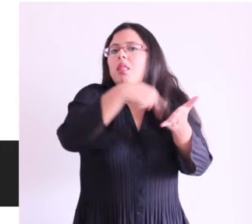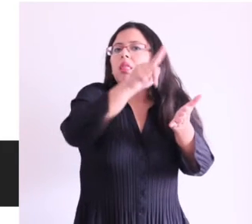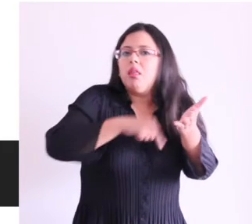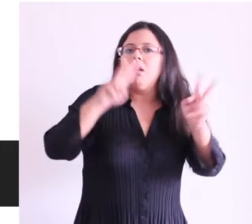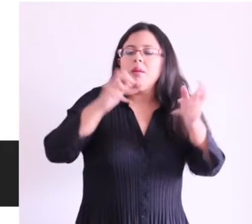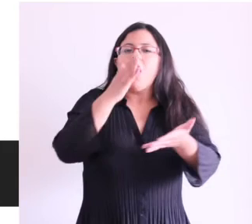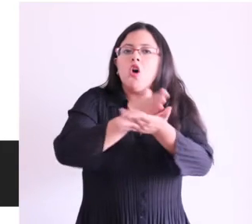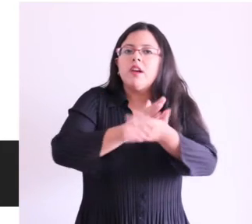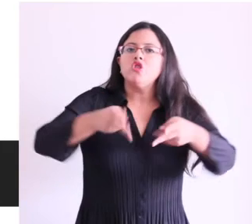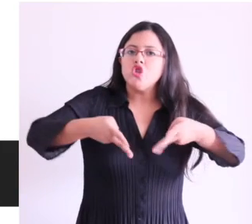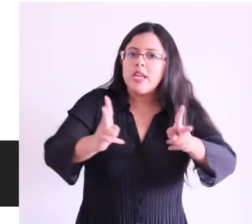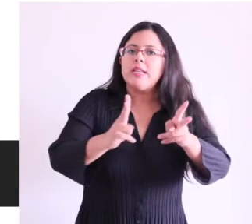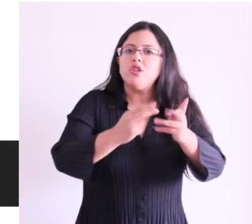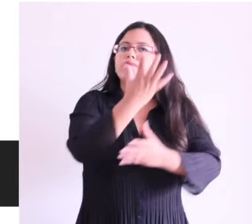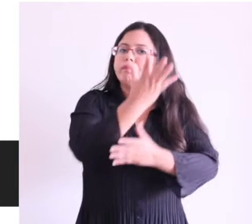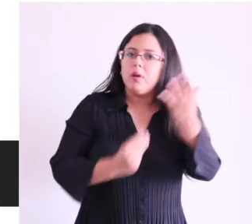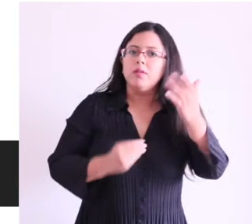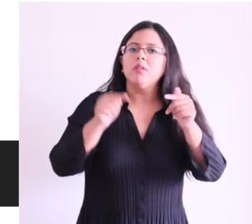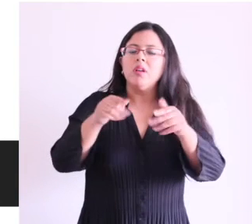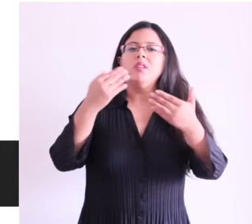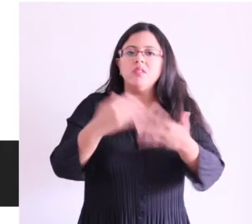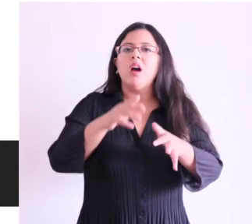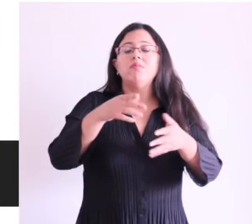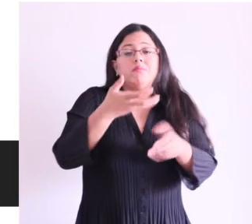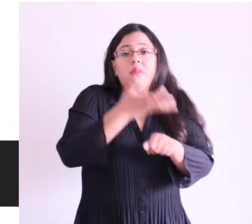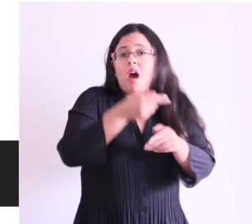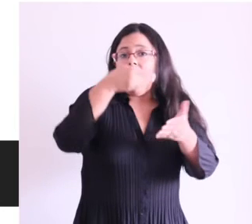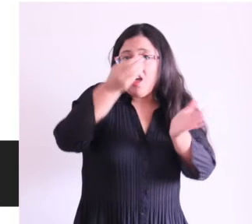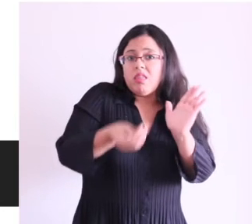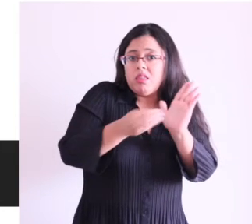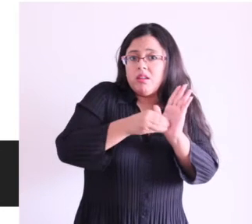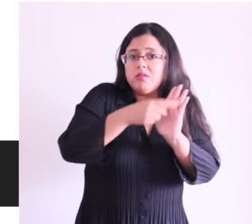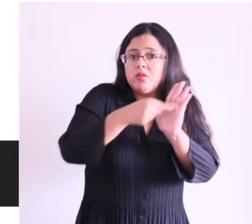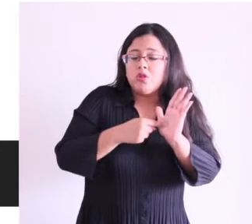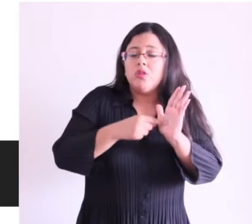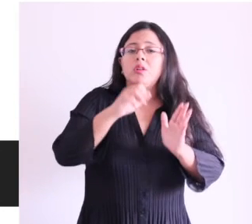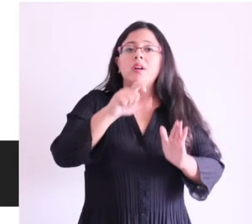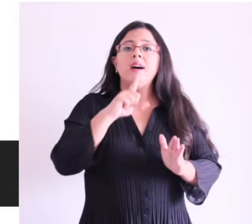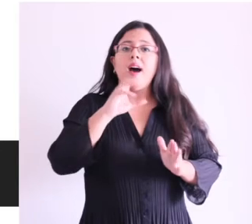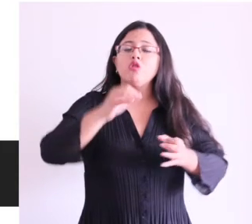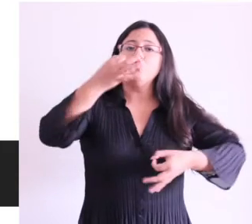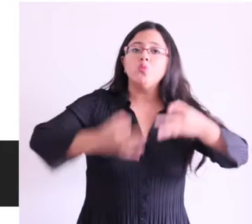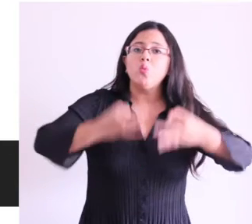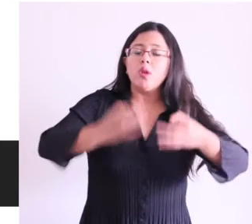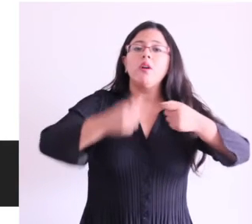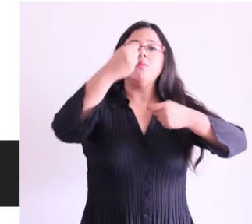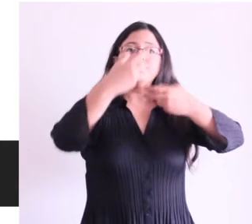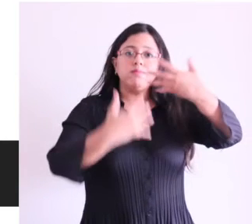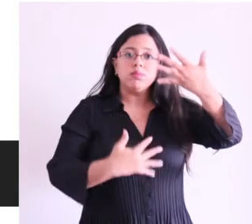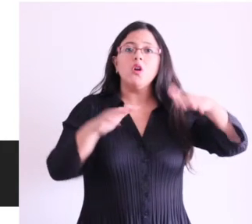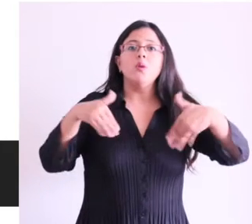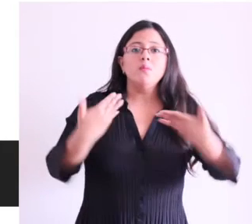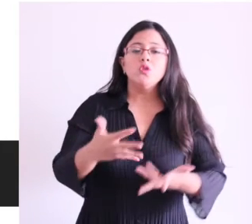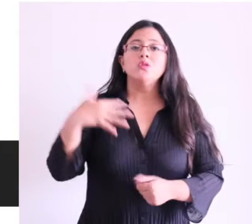y obligaciones que tienen contemplado el contrato de compra-venta. Los actos jurídicos se clasifican y es por